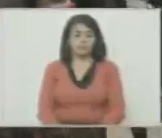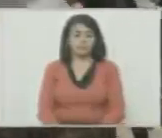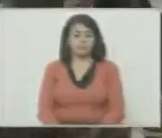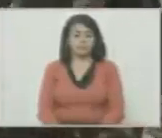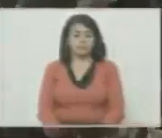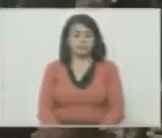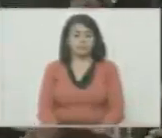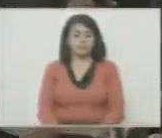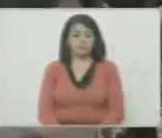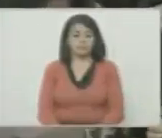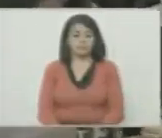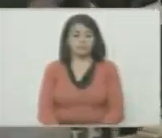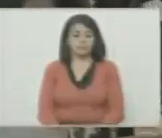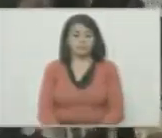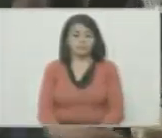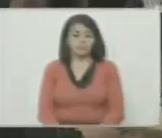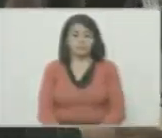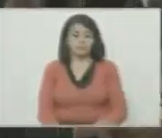Micrófono.